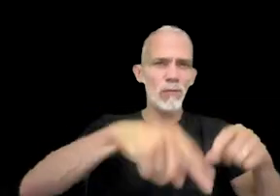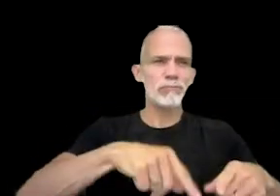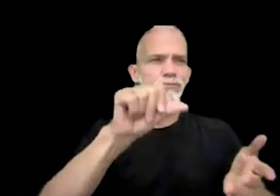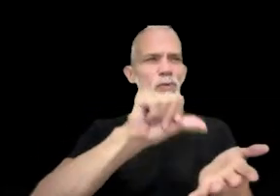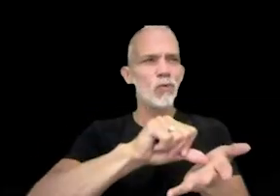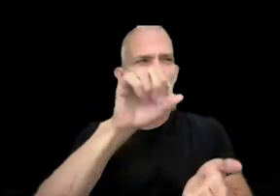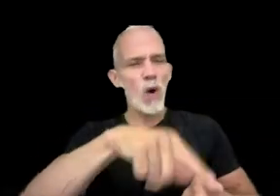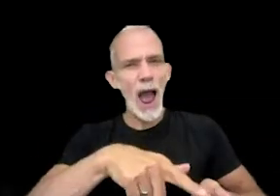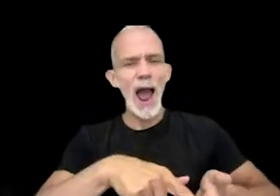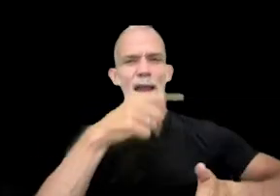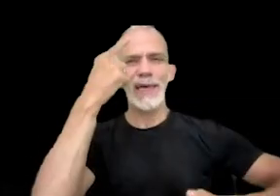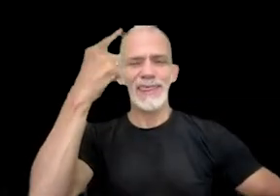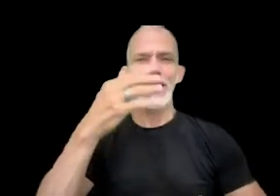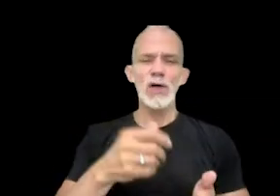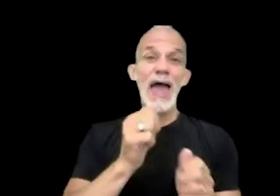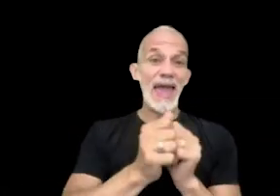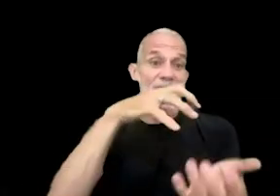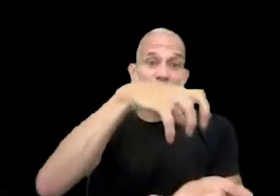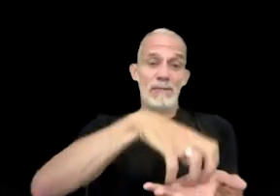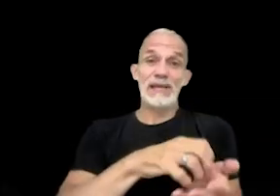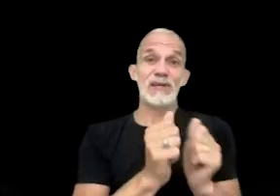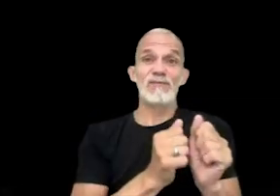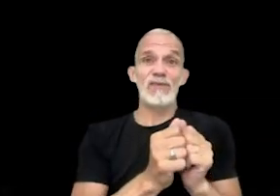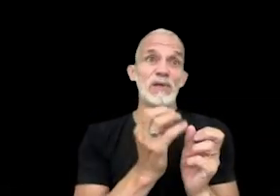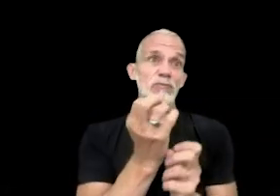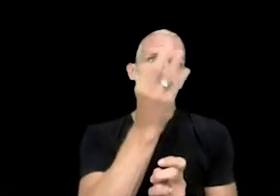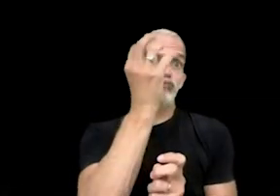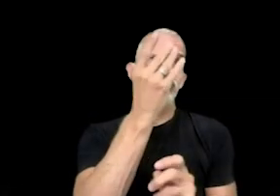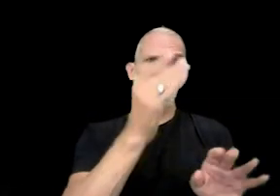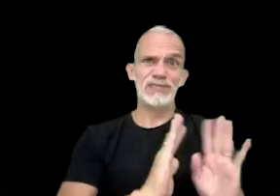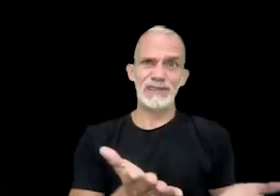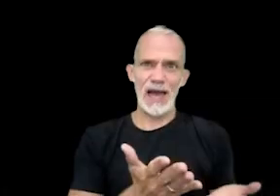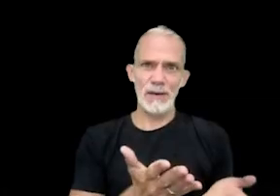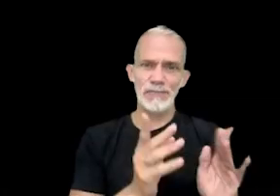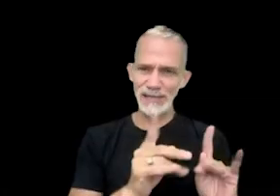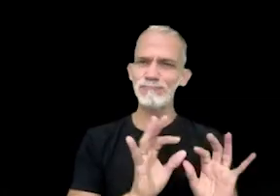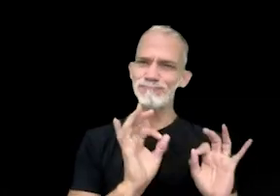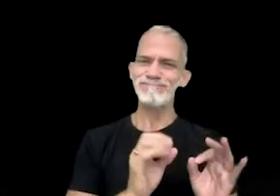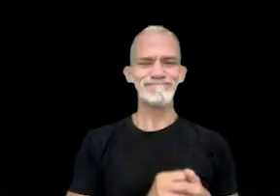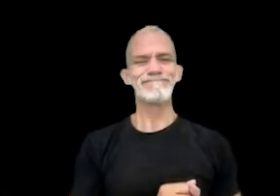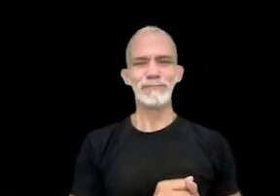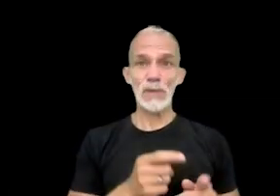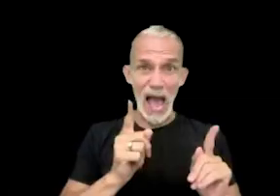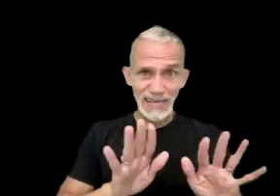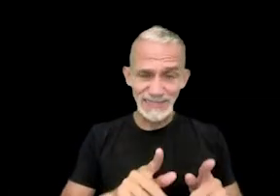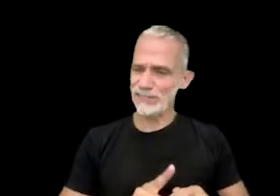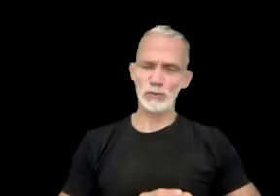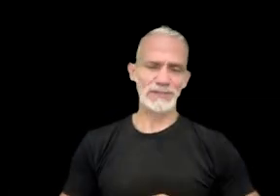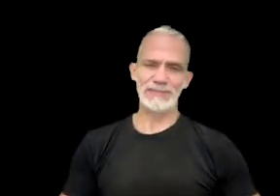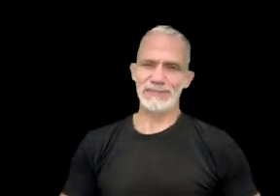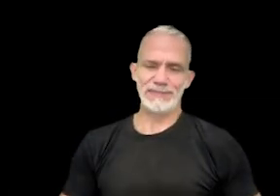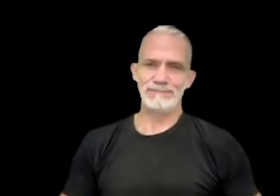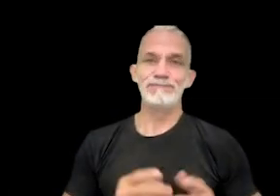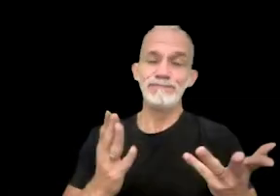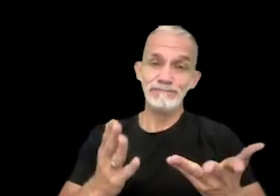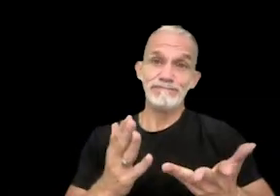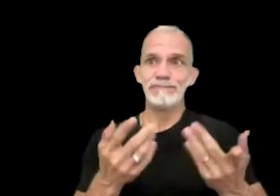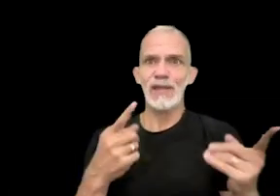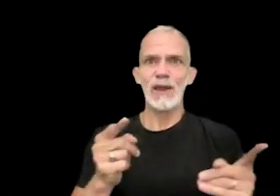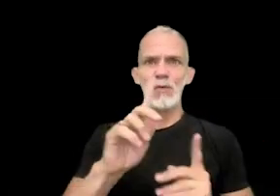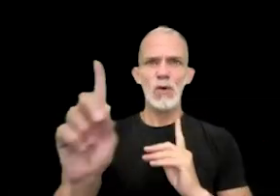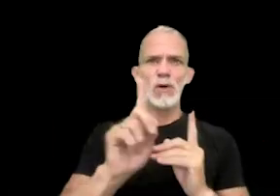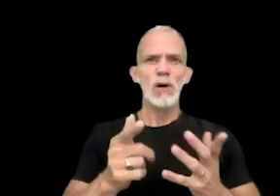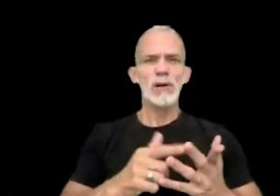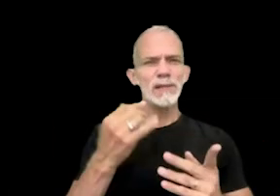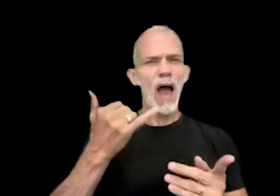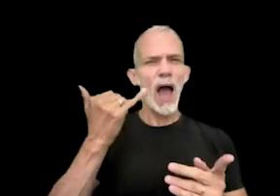y que la idea mía de empresa es una fábrica que echa humo, ¿no? Ya las cosas no son así. Es raro encontrar un cliente que no tenga